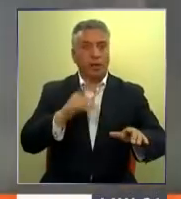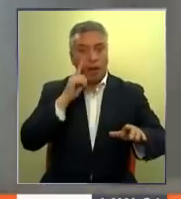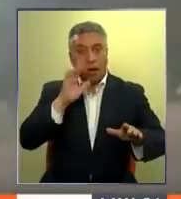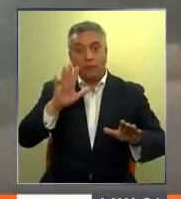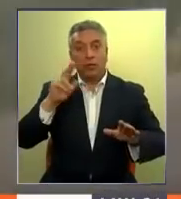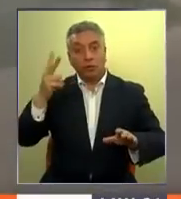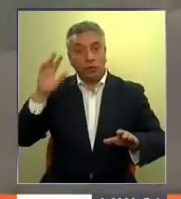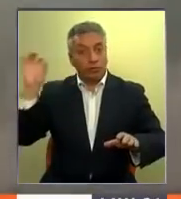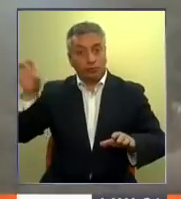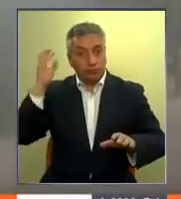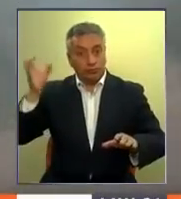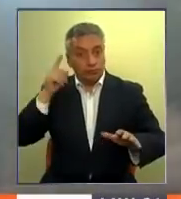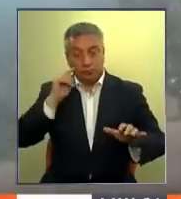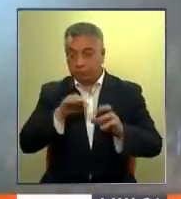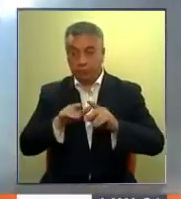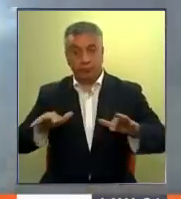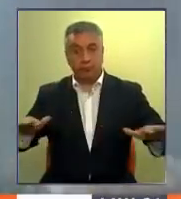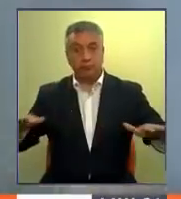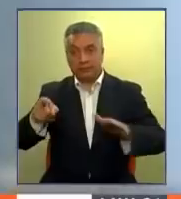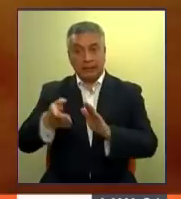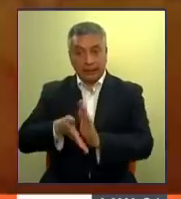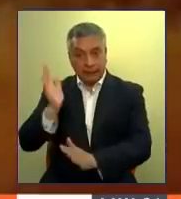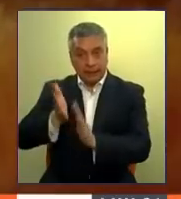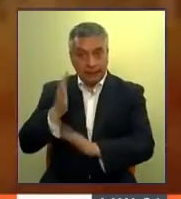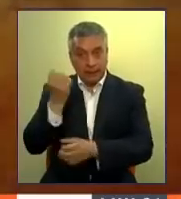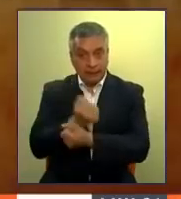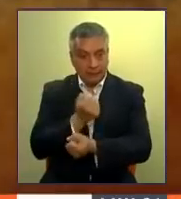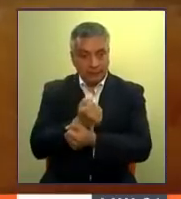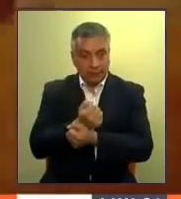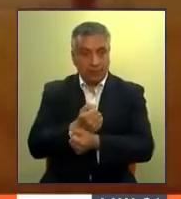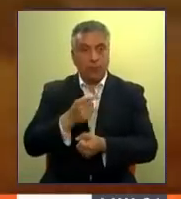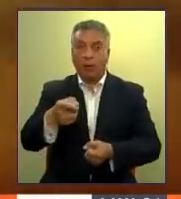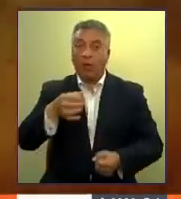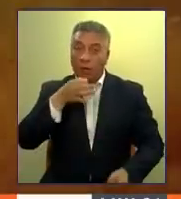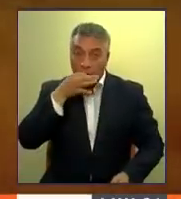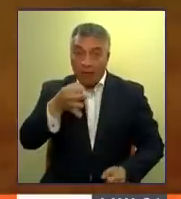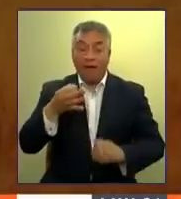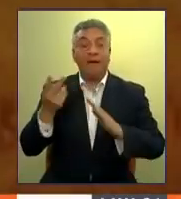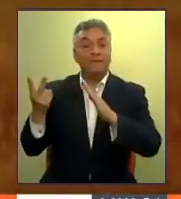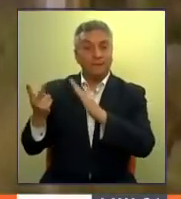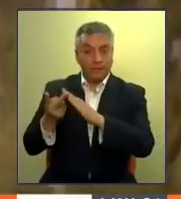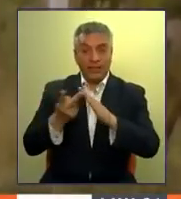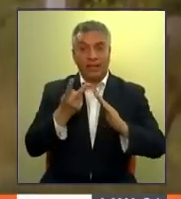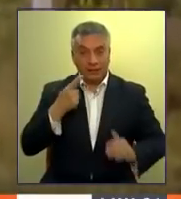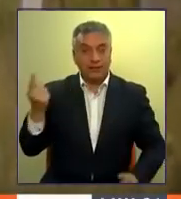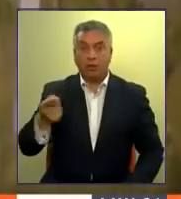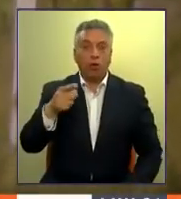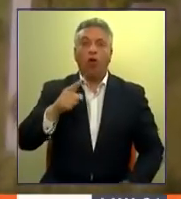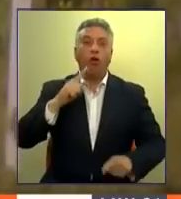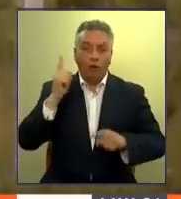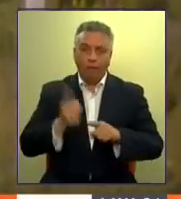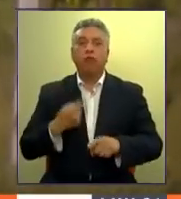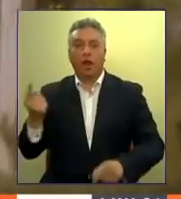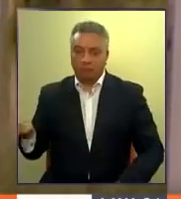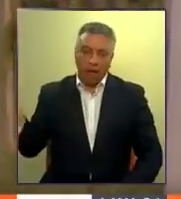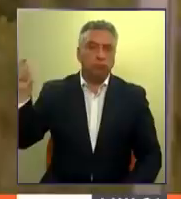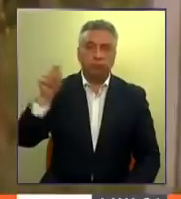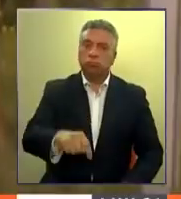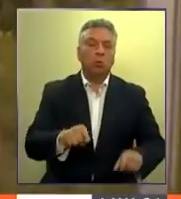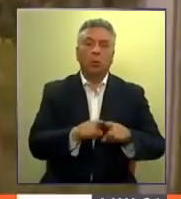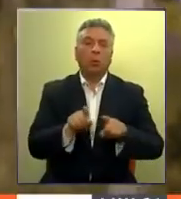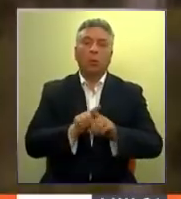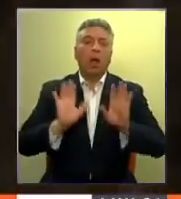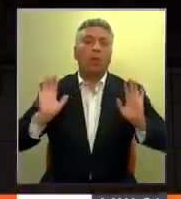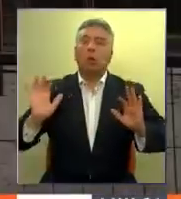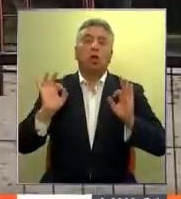patrullas policiales se retiren del sector y según comentan los mismos vecinos vuelven y siguen con total normalidad